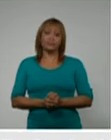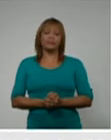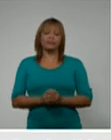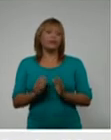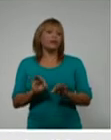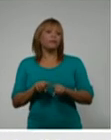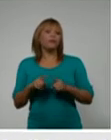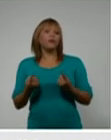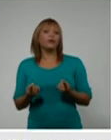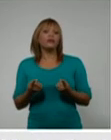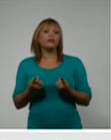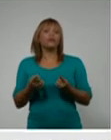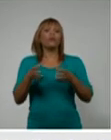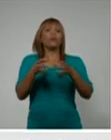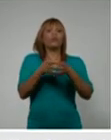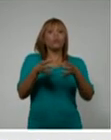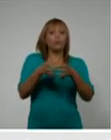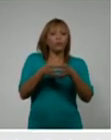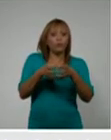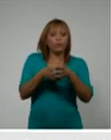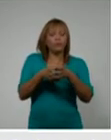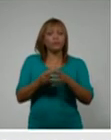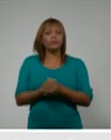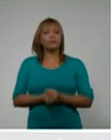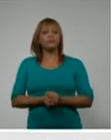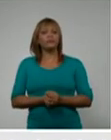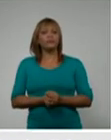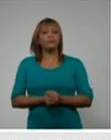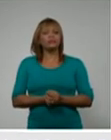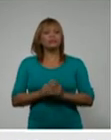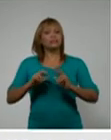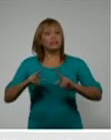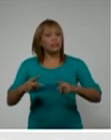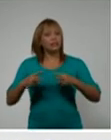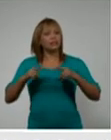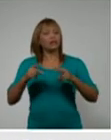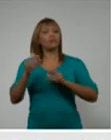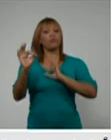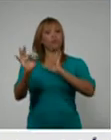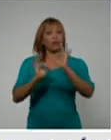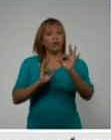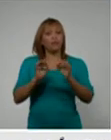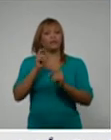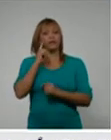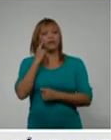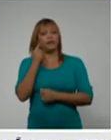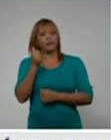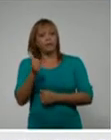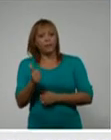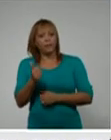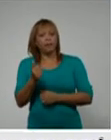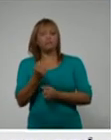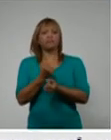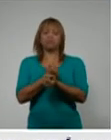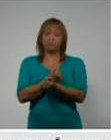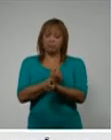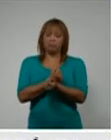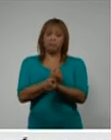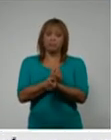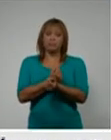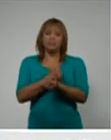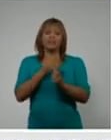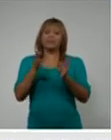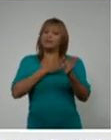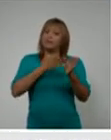tanto, es un grupo que, insistimos, para que no incurra en conductas de